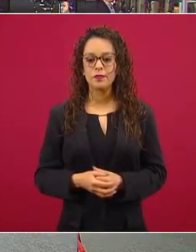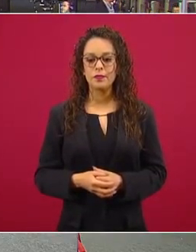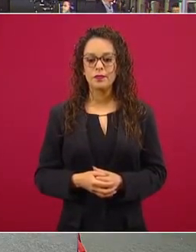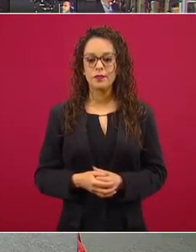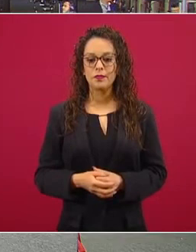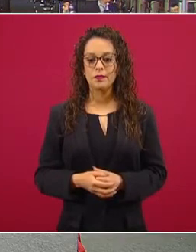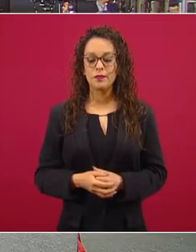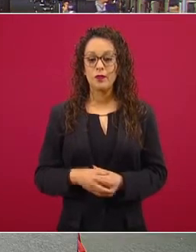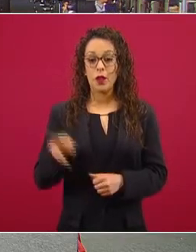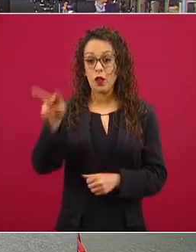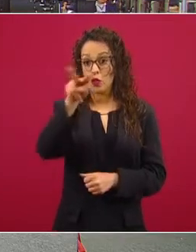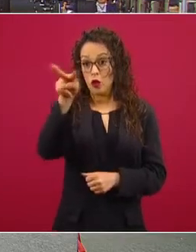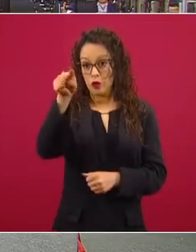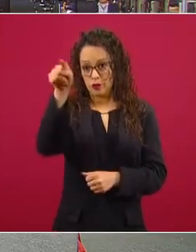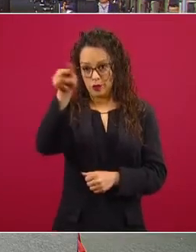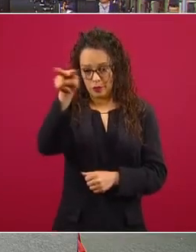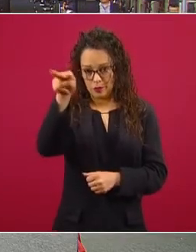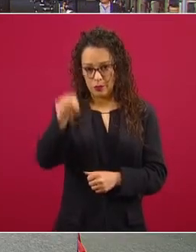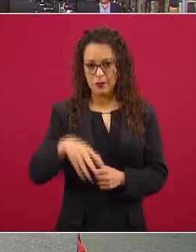Ustedes dos.